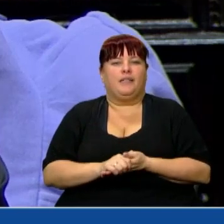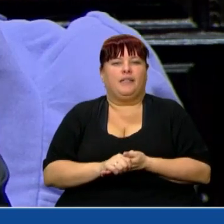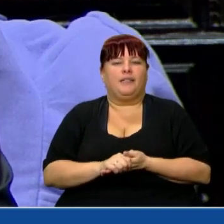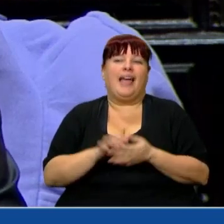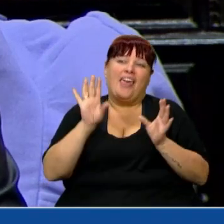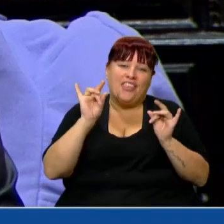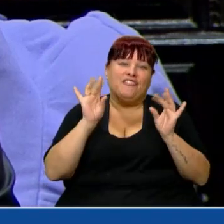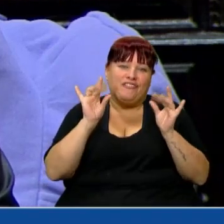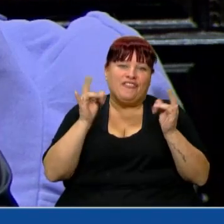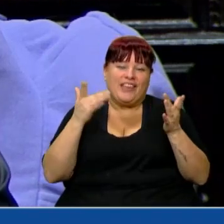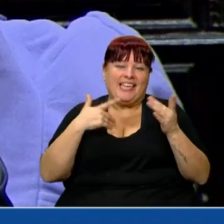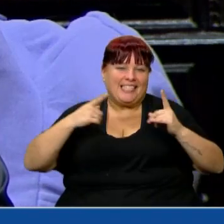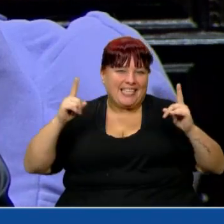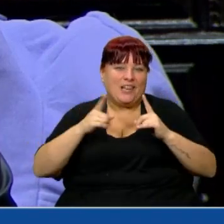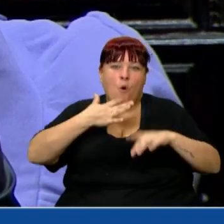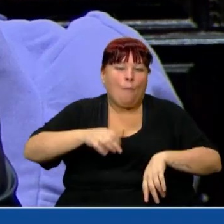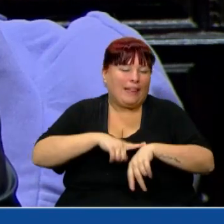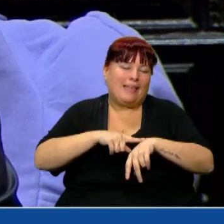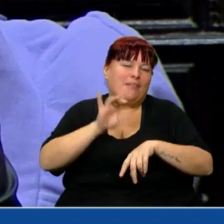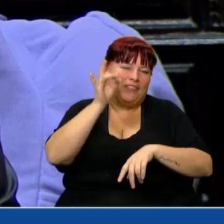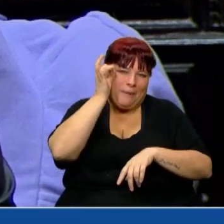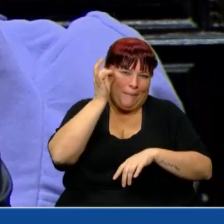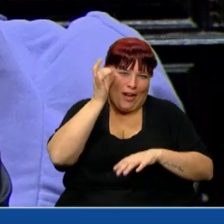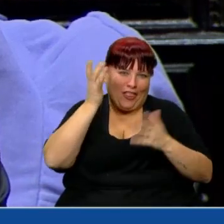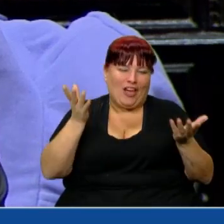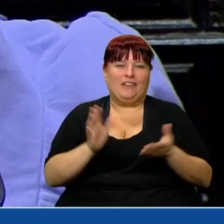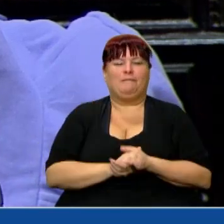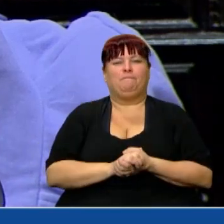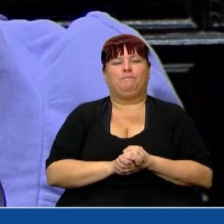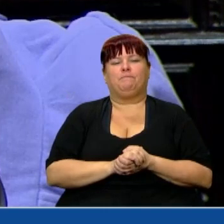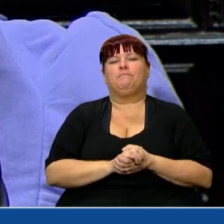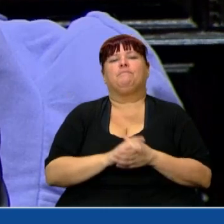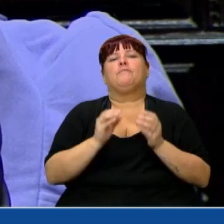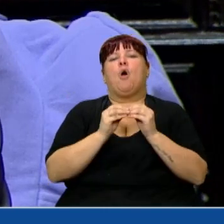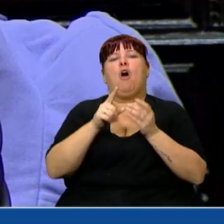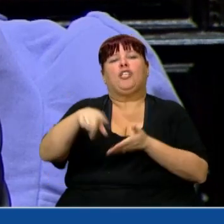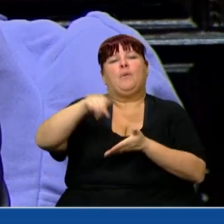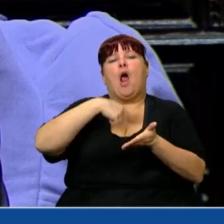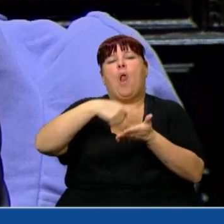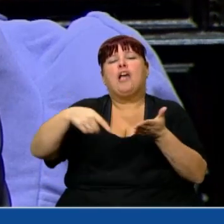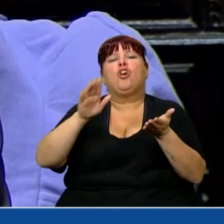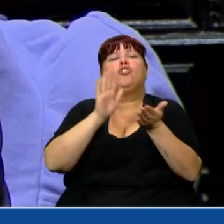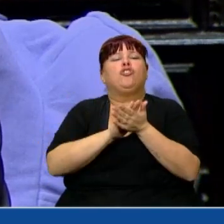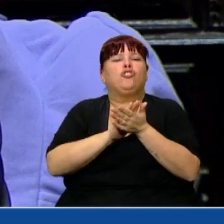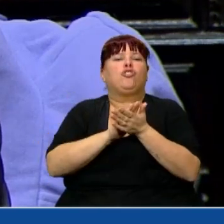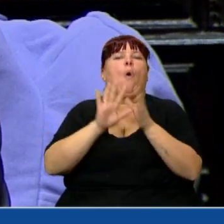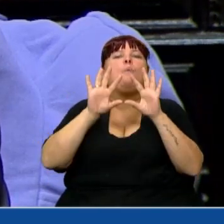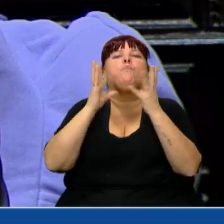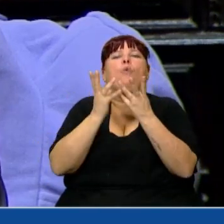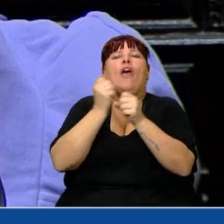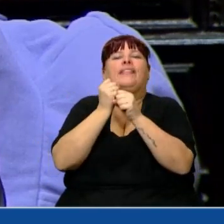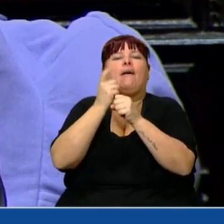Está difícil tener que cumplir el tiempo. Perdonen. Los motivos de esta derogación tienen que ver con hacer un mundo laboral